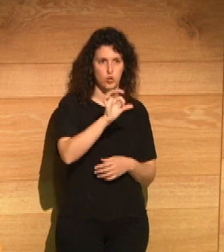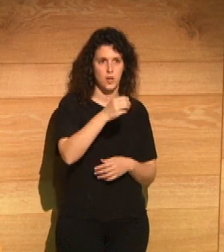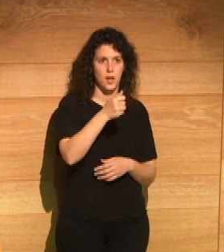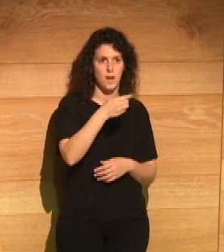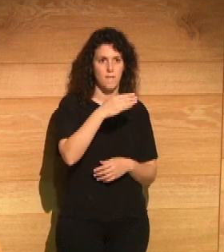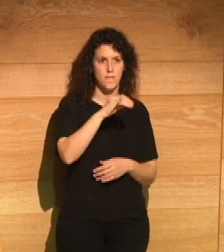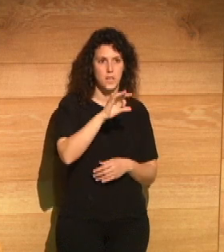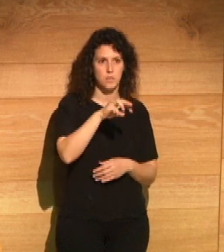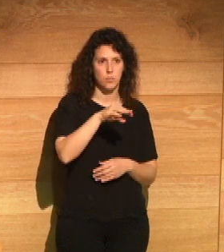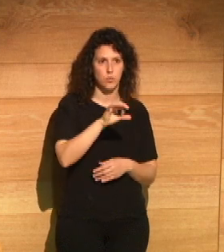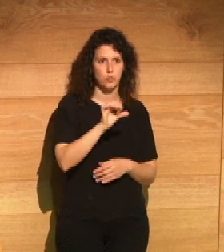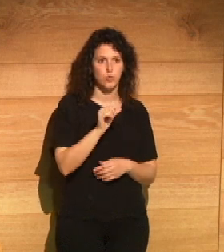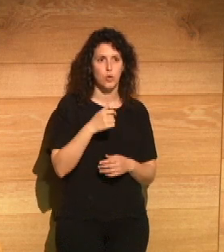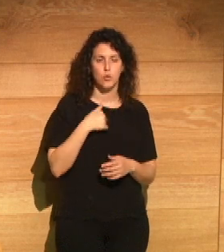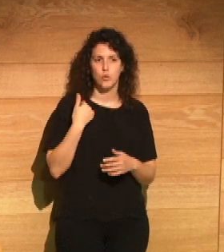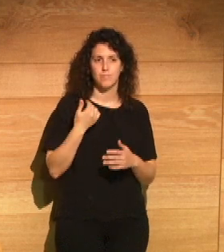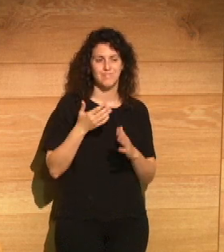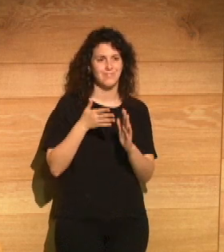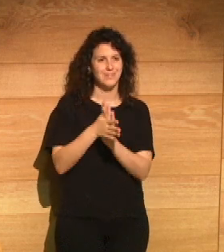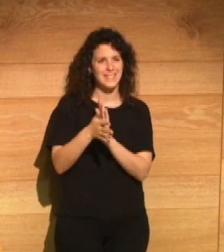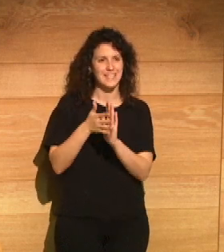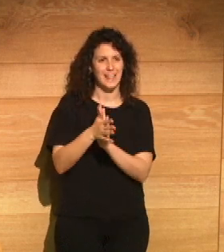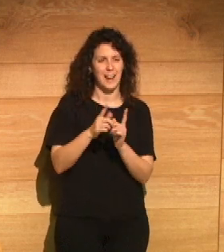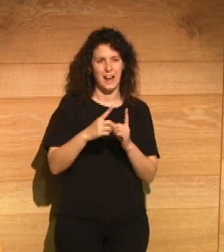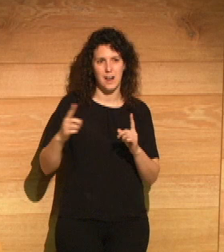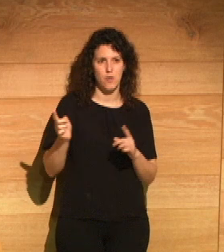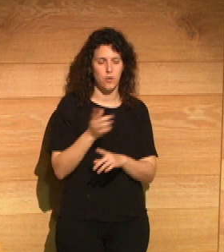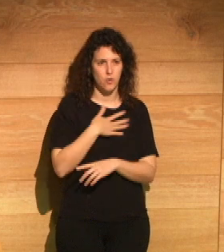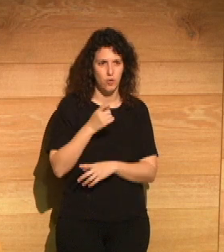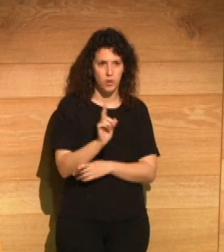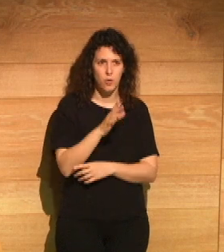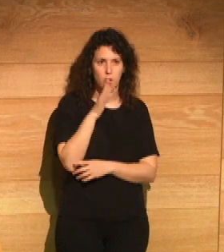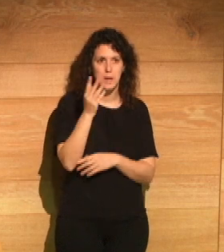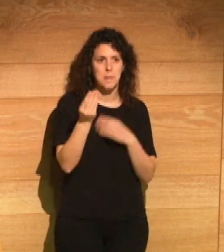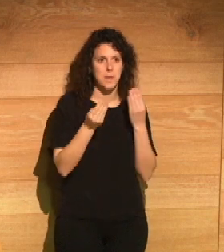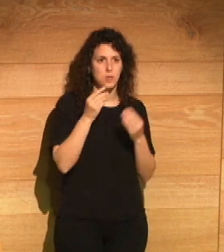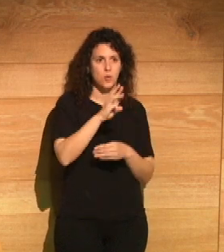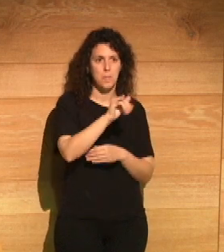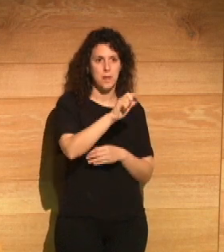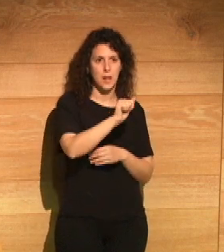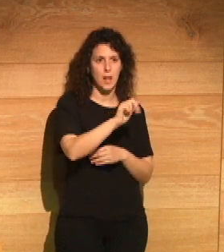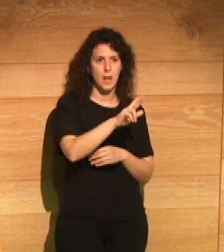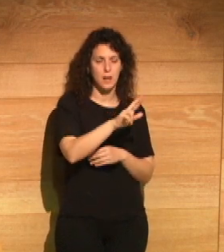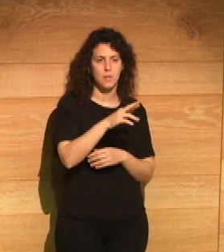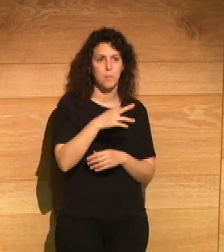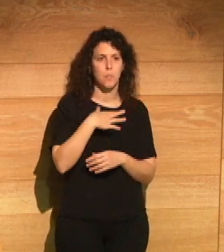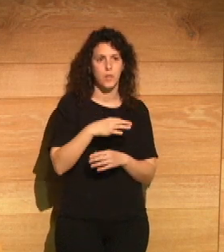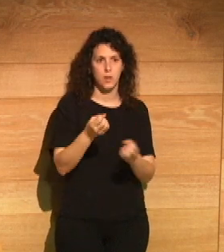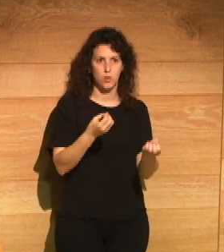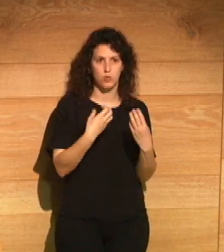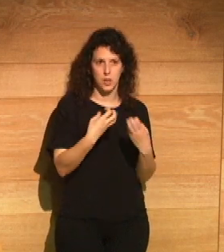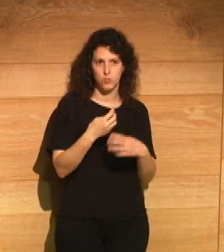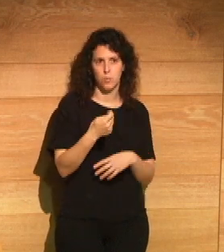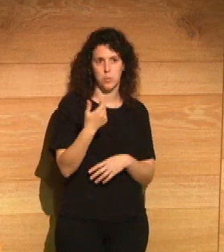No quiero extenderme demasiado porque me parece que Pilar Quintana acá, ella nos puede contar